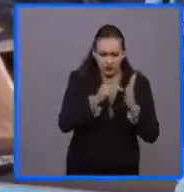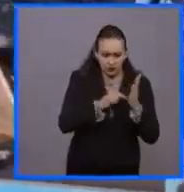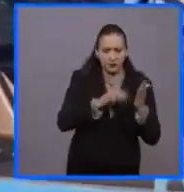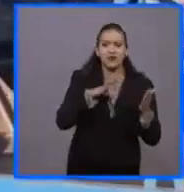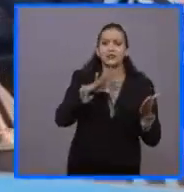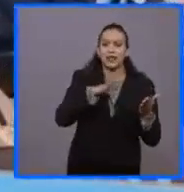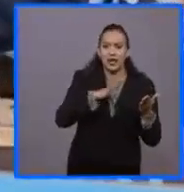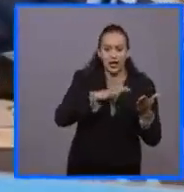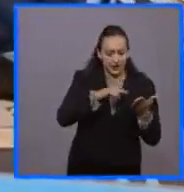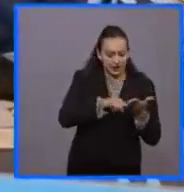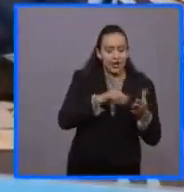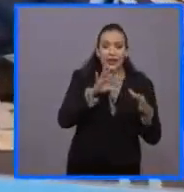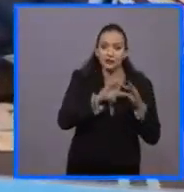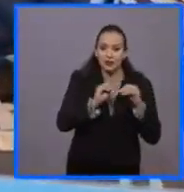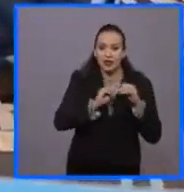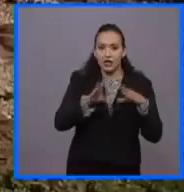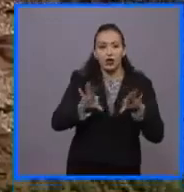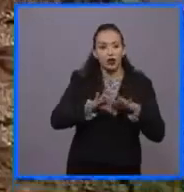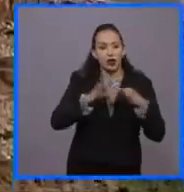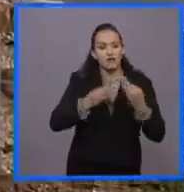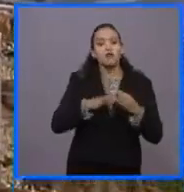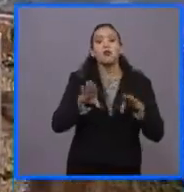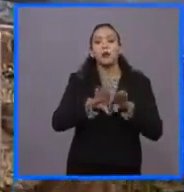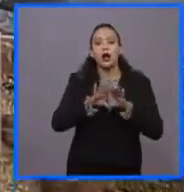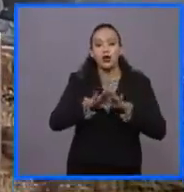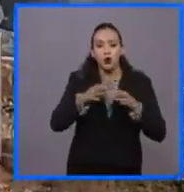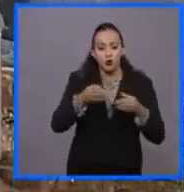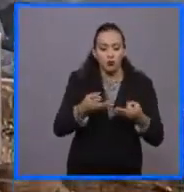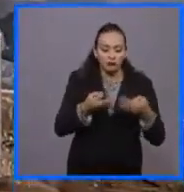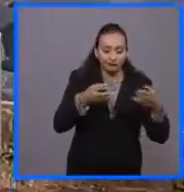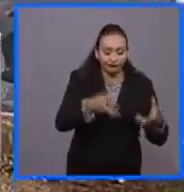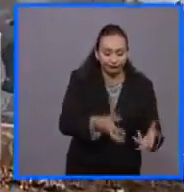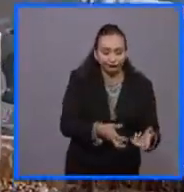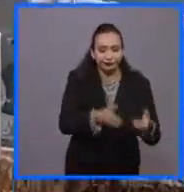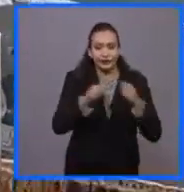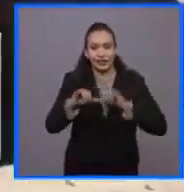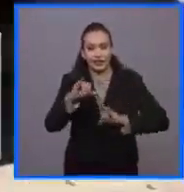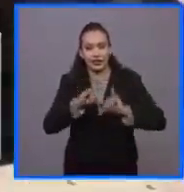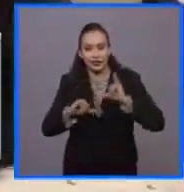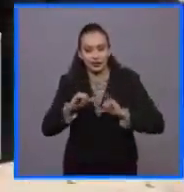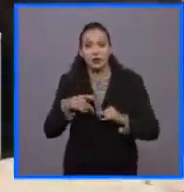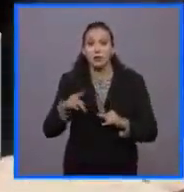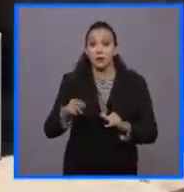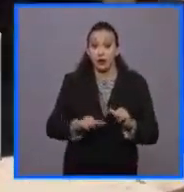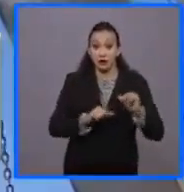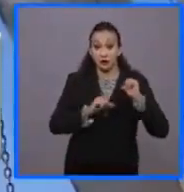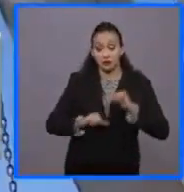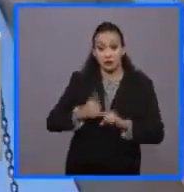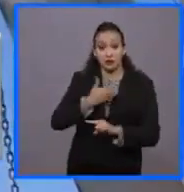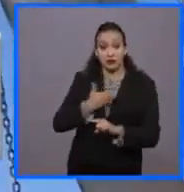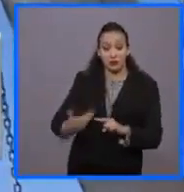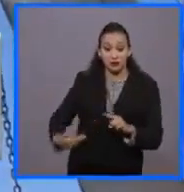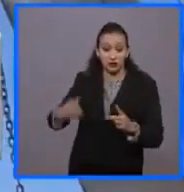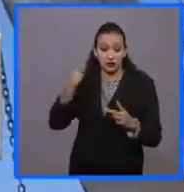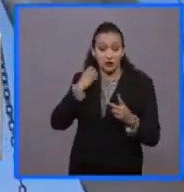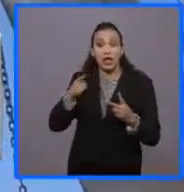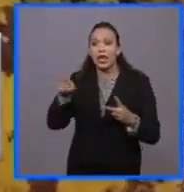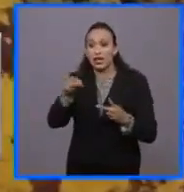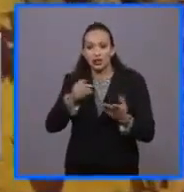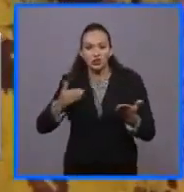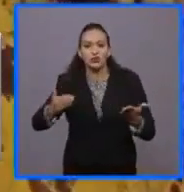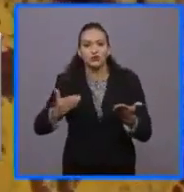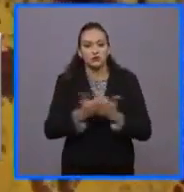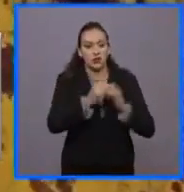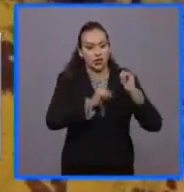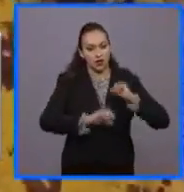y extracción de hidrocarburos, los poderes ejecutivo y legislativo locales invadieron competencias exclusivas de la